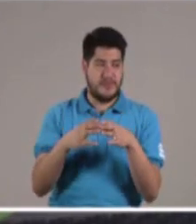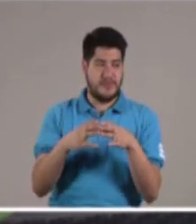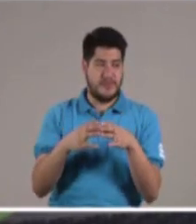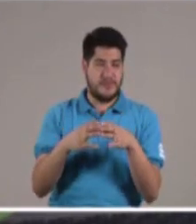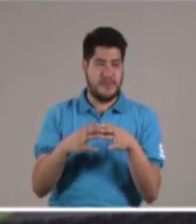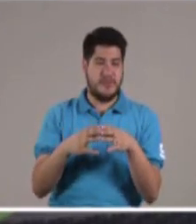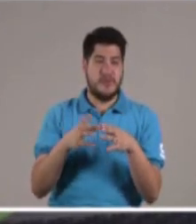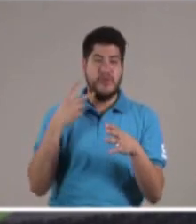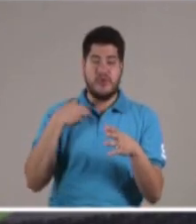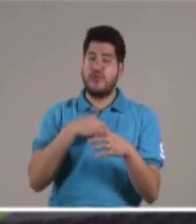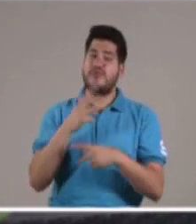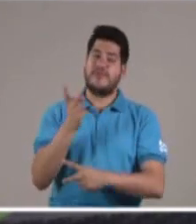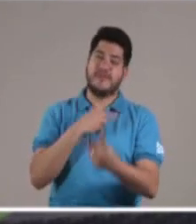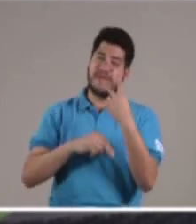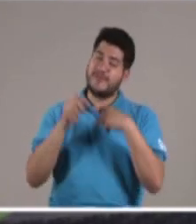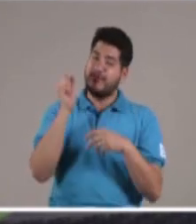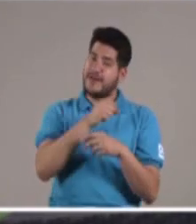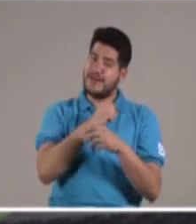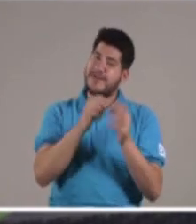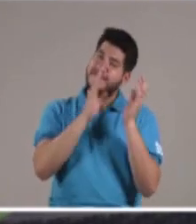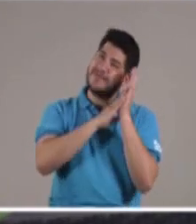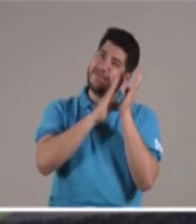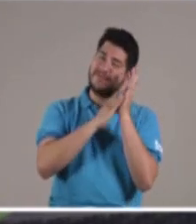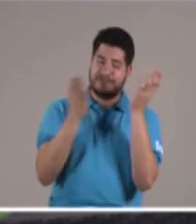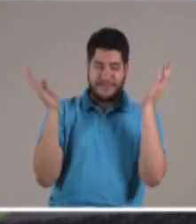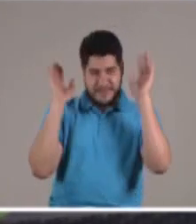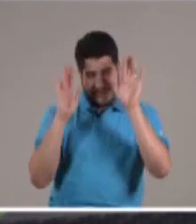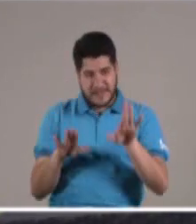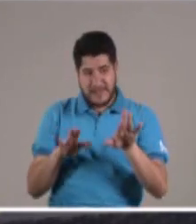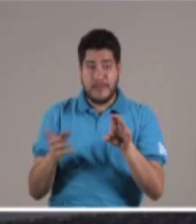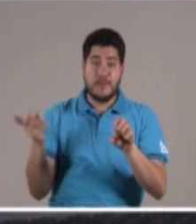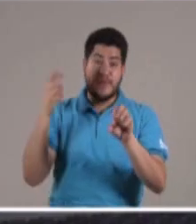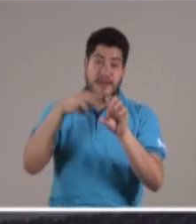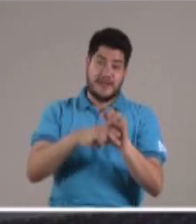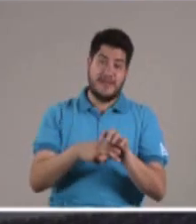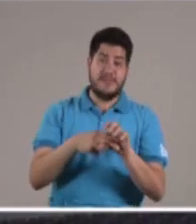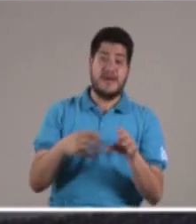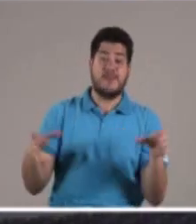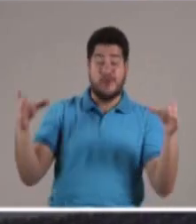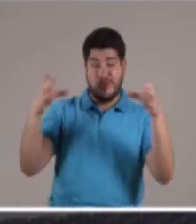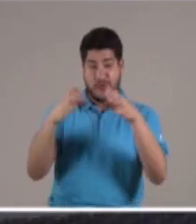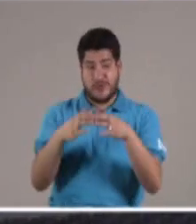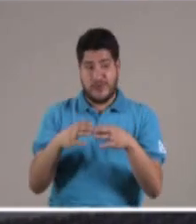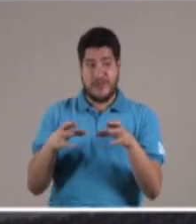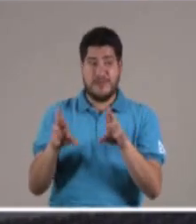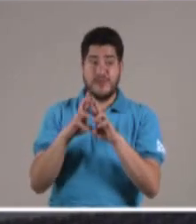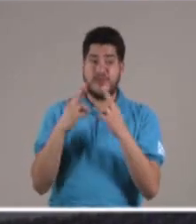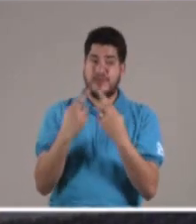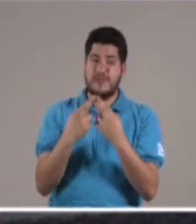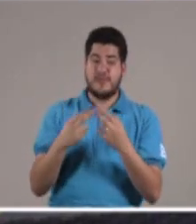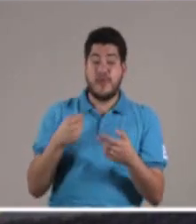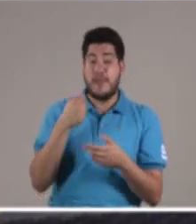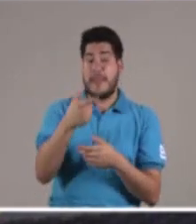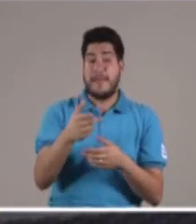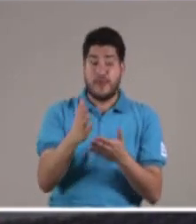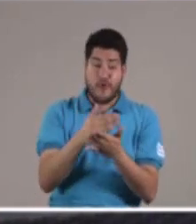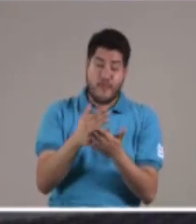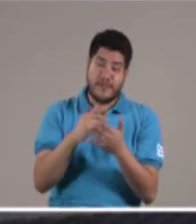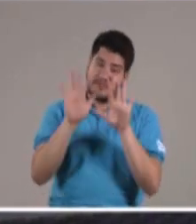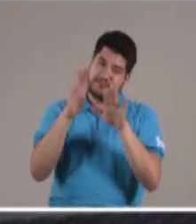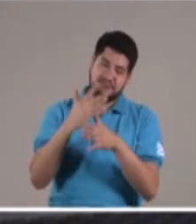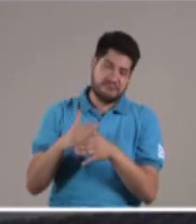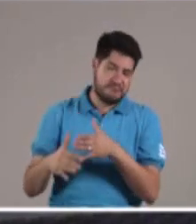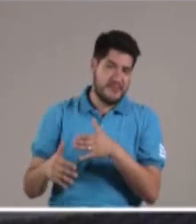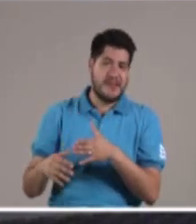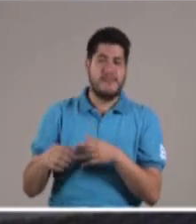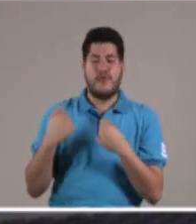Claro que venimos cantamos alabamos adoramos participamos nos congregamos damos diezmamos hacemos lo